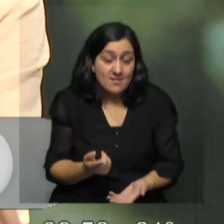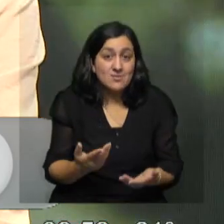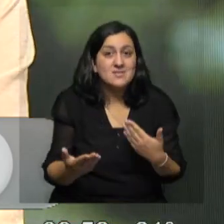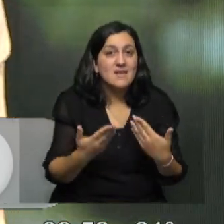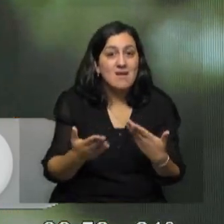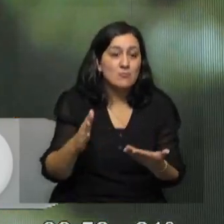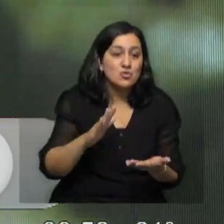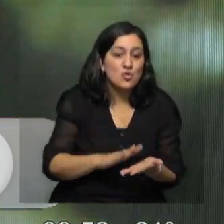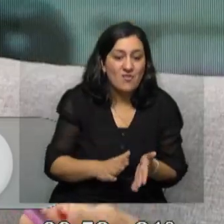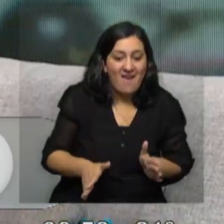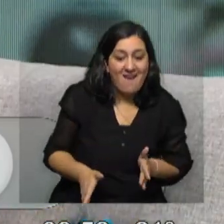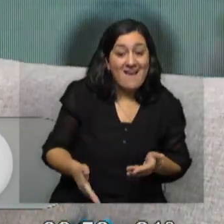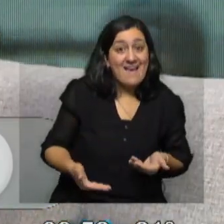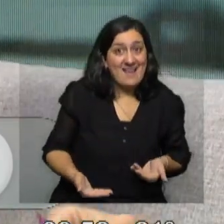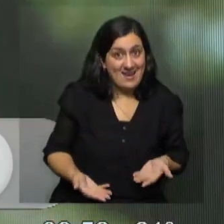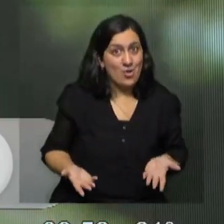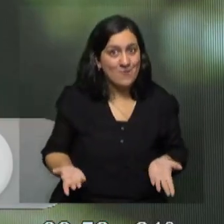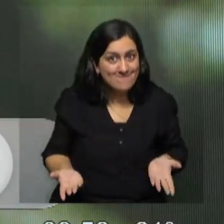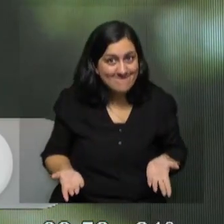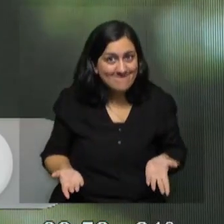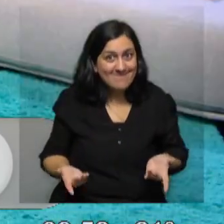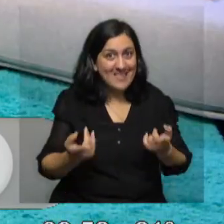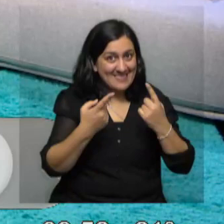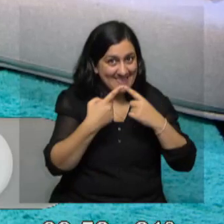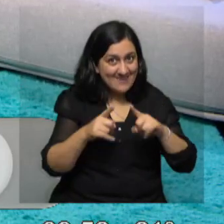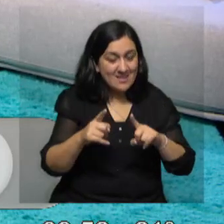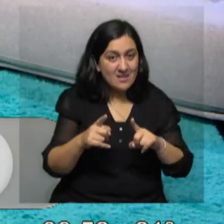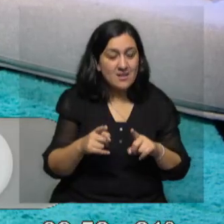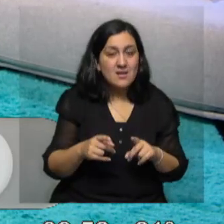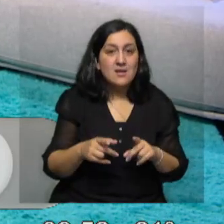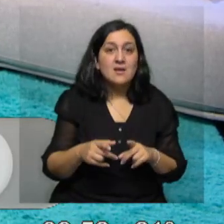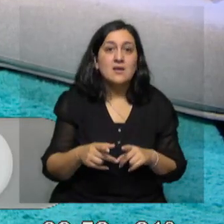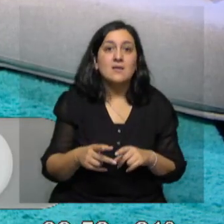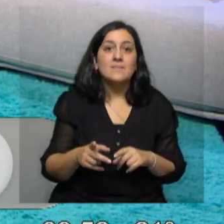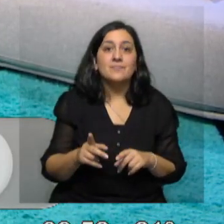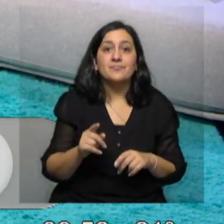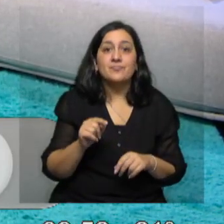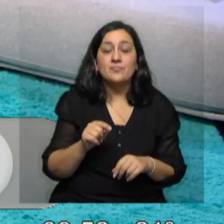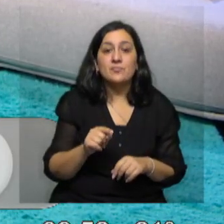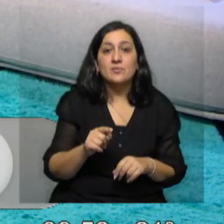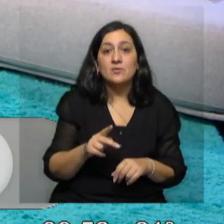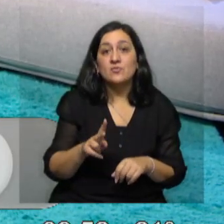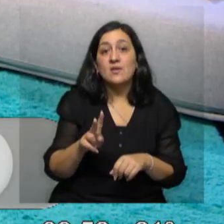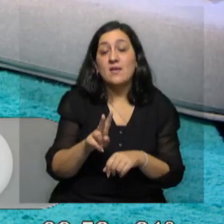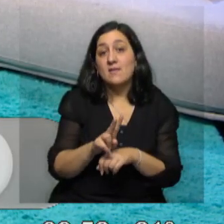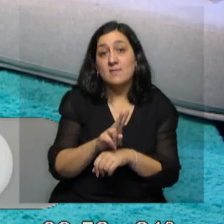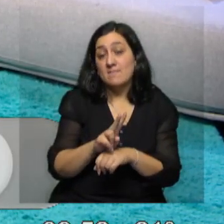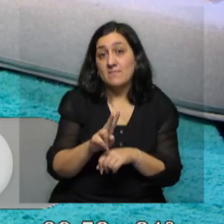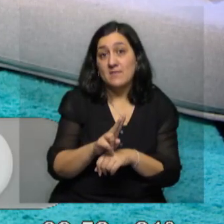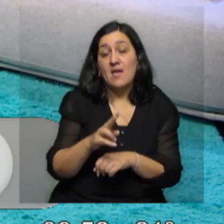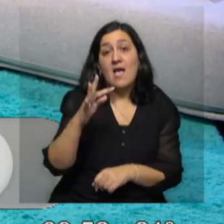de género. Ahí está. Perfecto. Entonces, preservativo, peniano. Fálico y